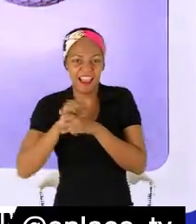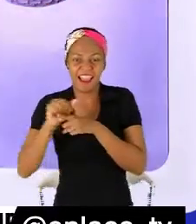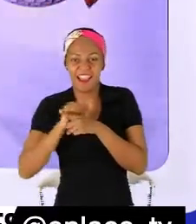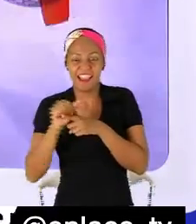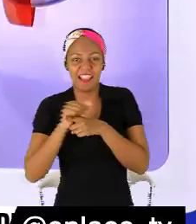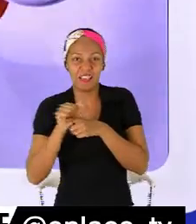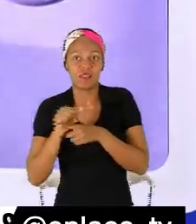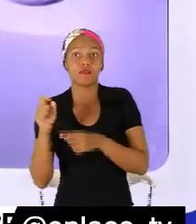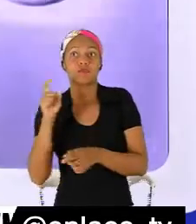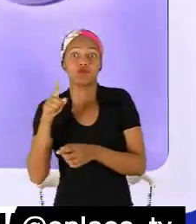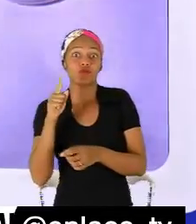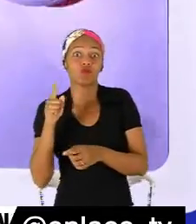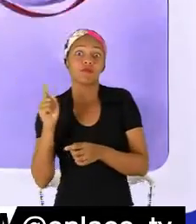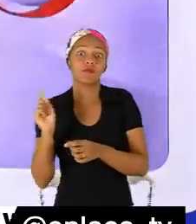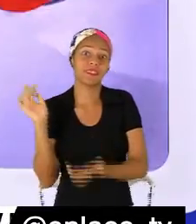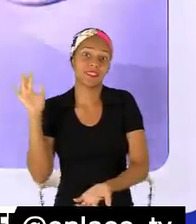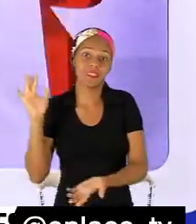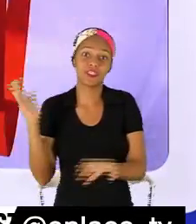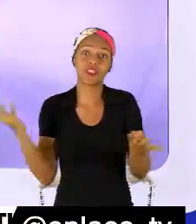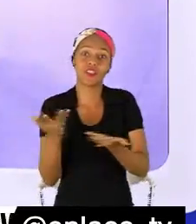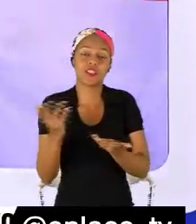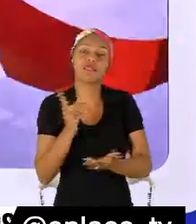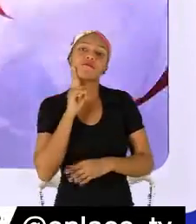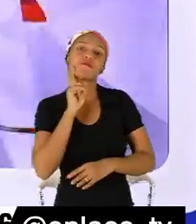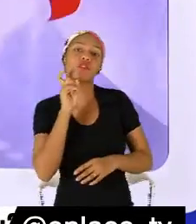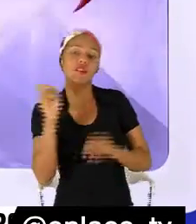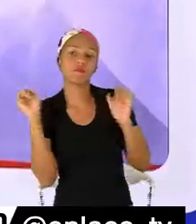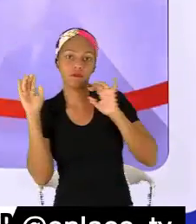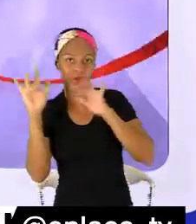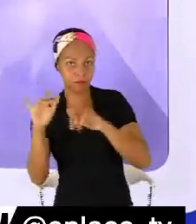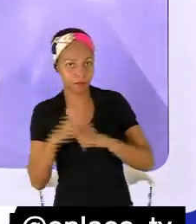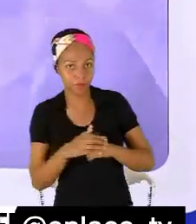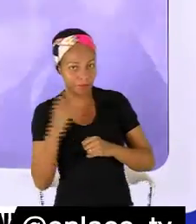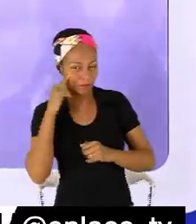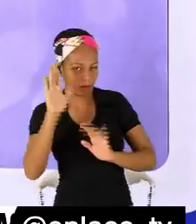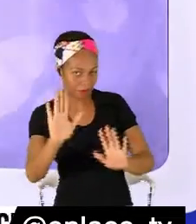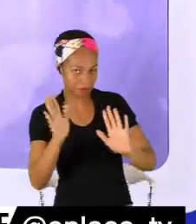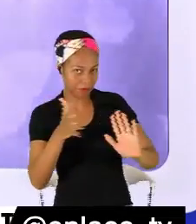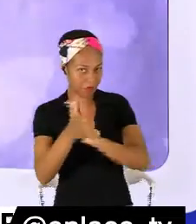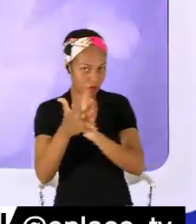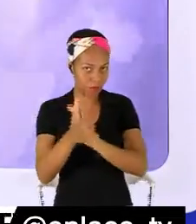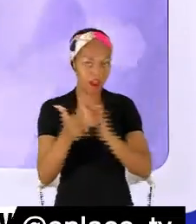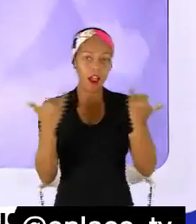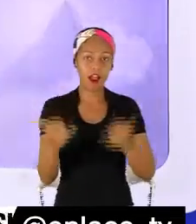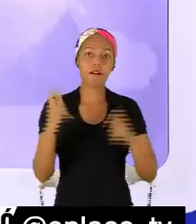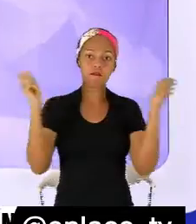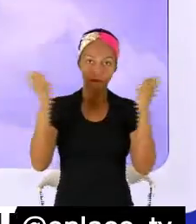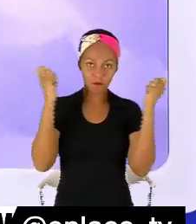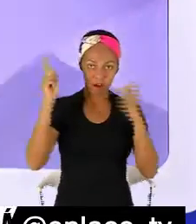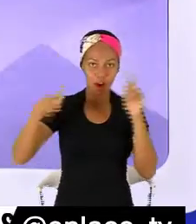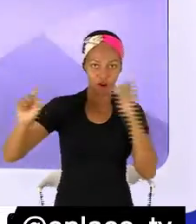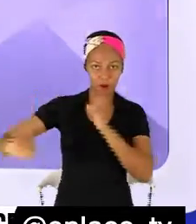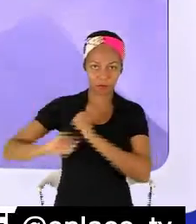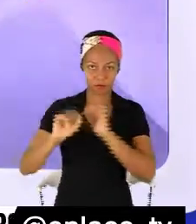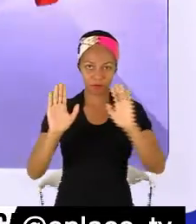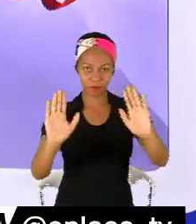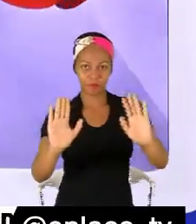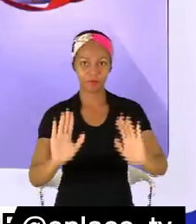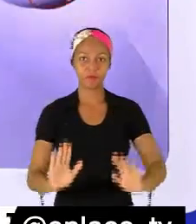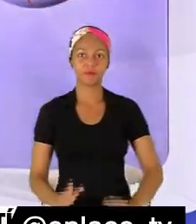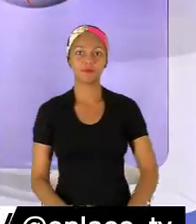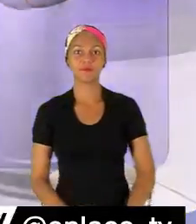Copa de los Santanderes, la cual se cumplió en la ciudad de Bucaramanga. Información en minutos. Es el momento de nuestros patrocinadores. Ya